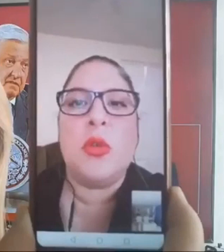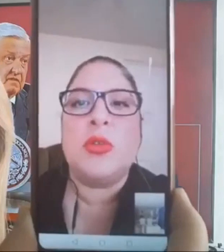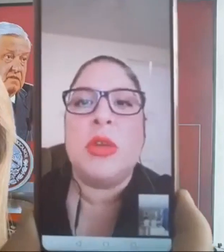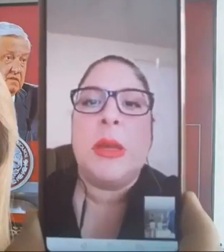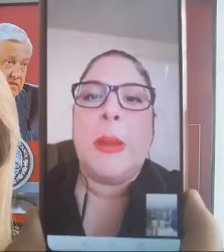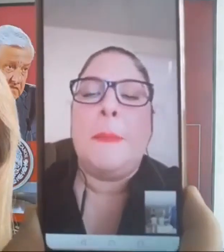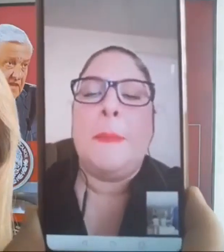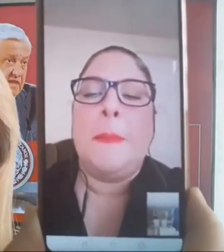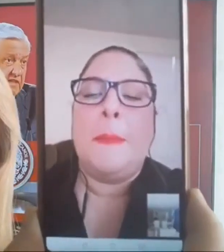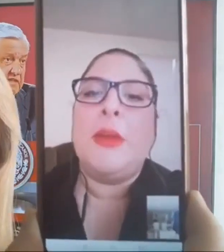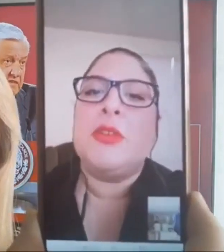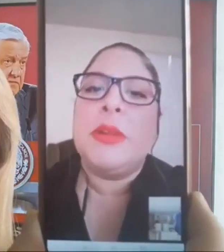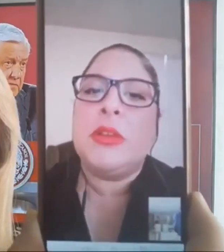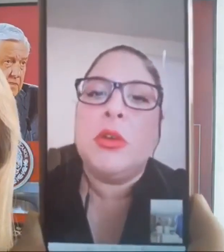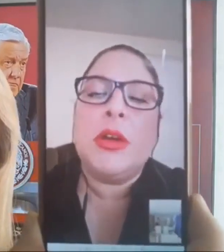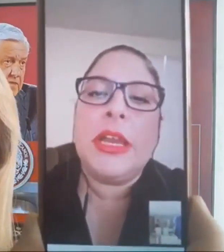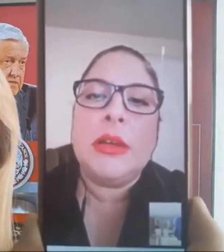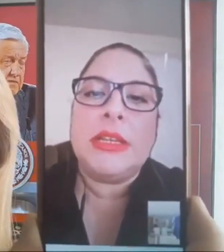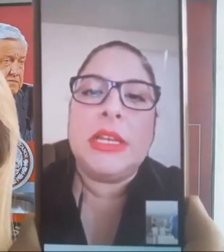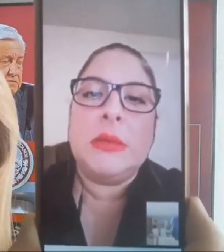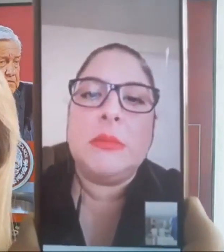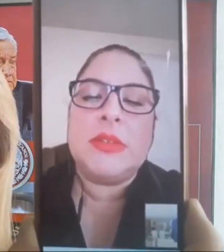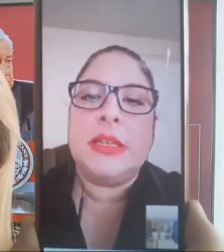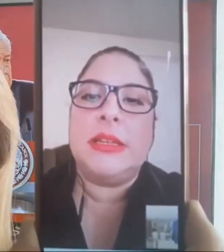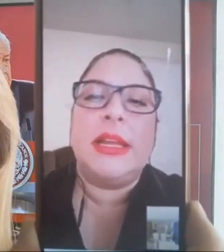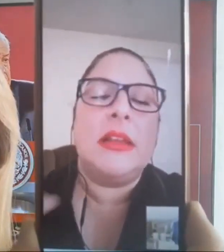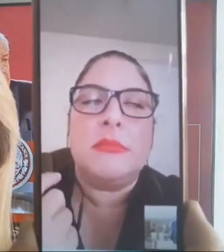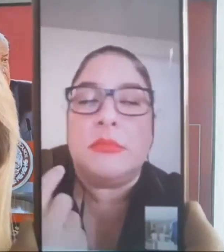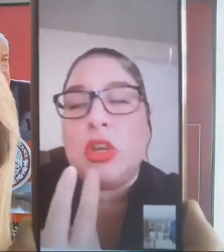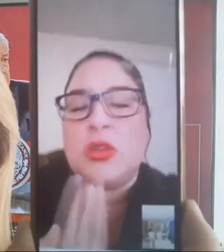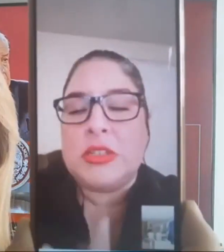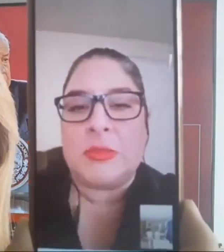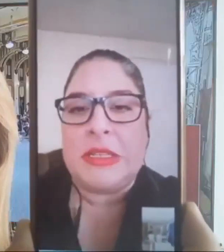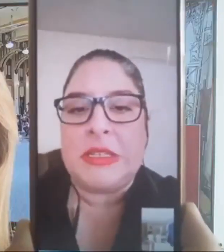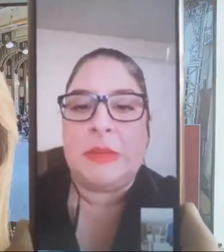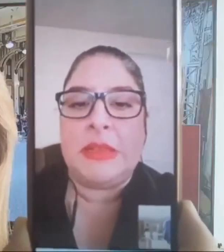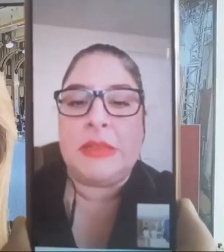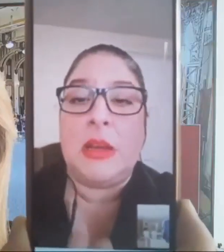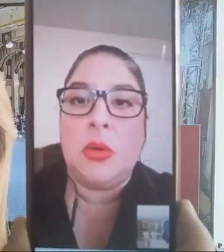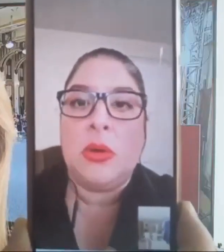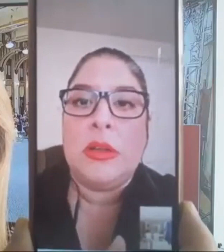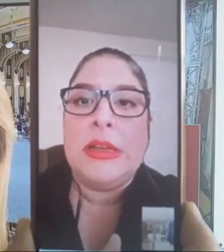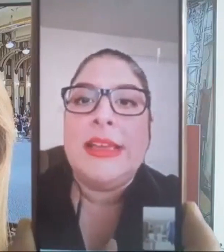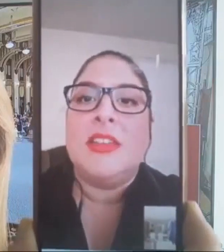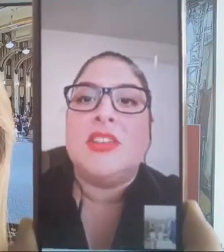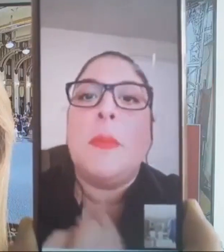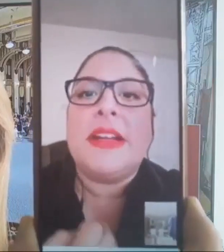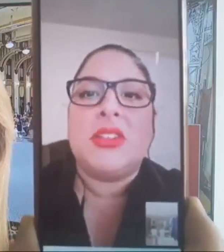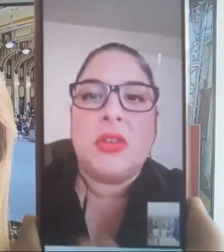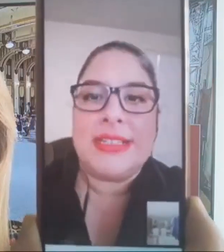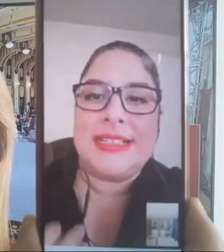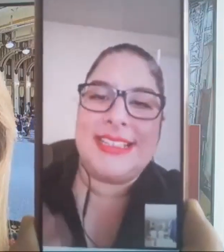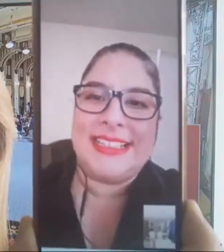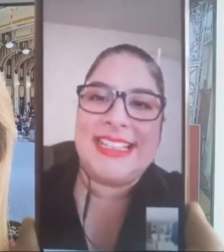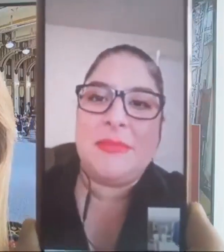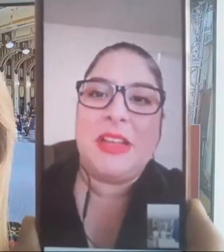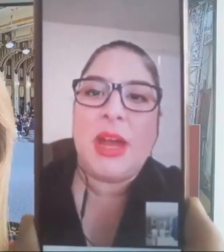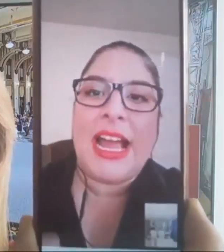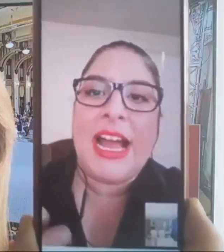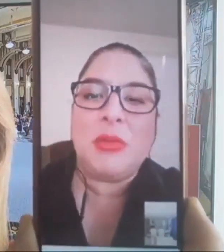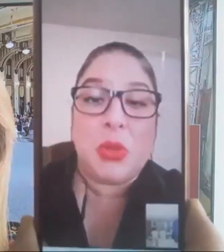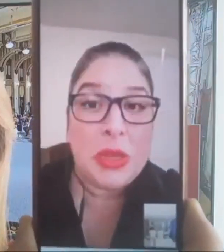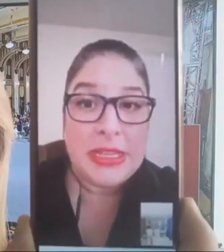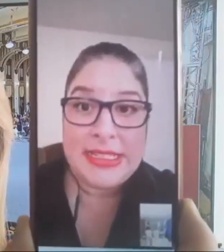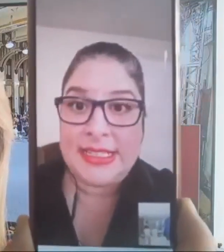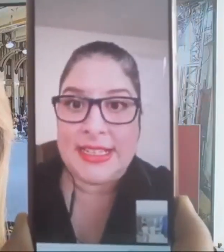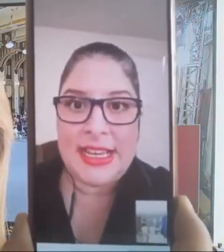sus triunfos, pero sobre todo creo que tenemos que entender dos cosas principalmente. Uno, son personas